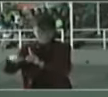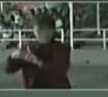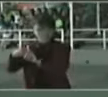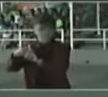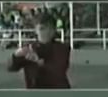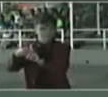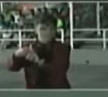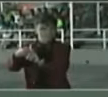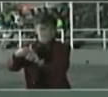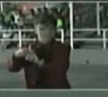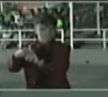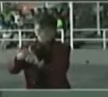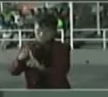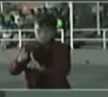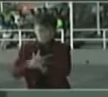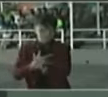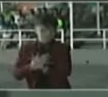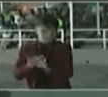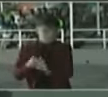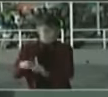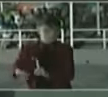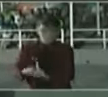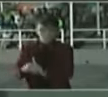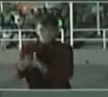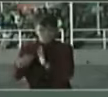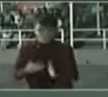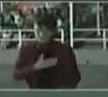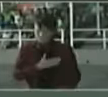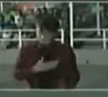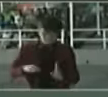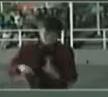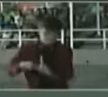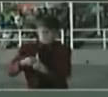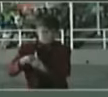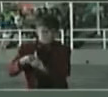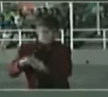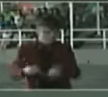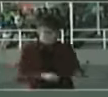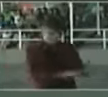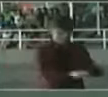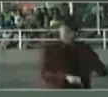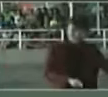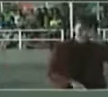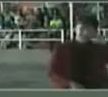fuerza, sino voluntariamente. Pero lo que no sabían ellos